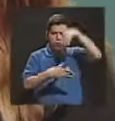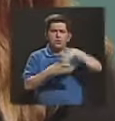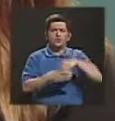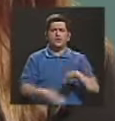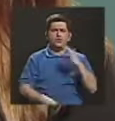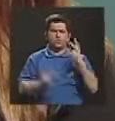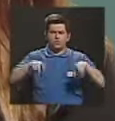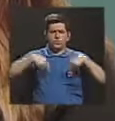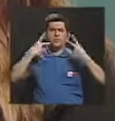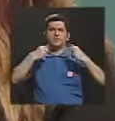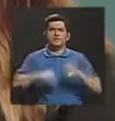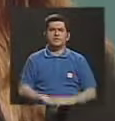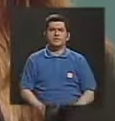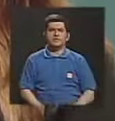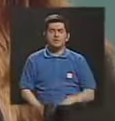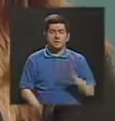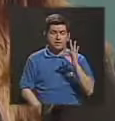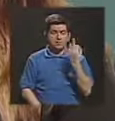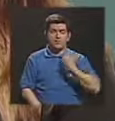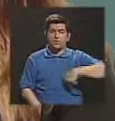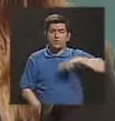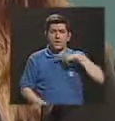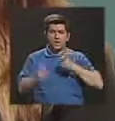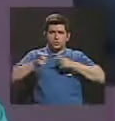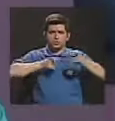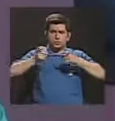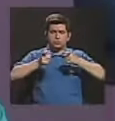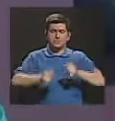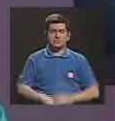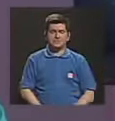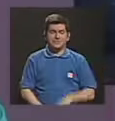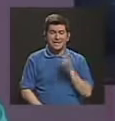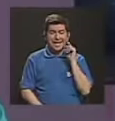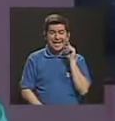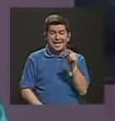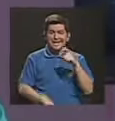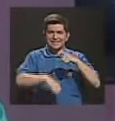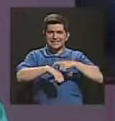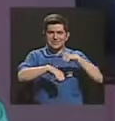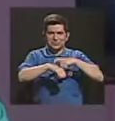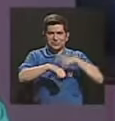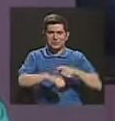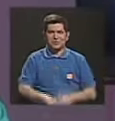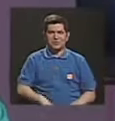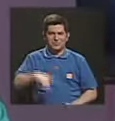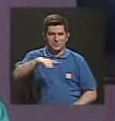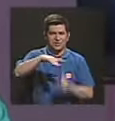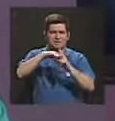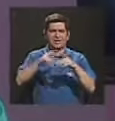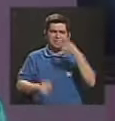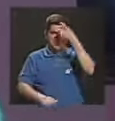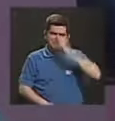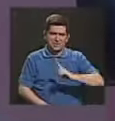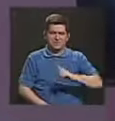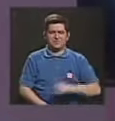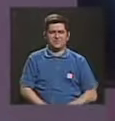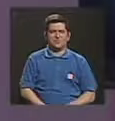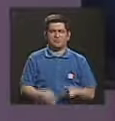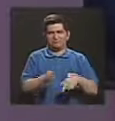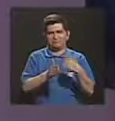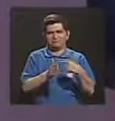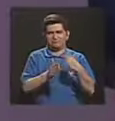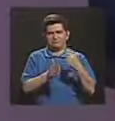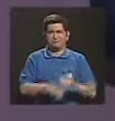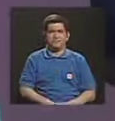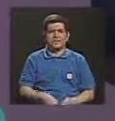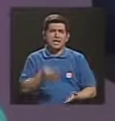nuestro estilo de vida, a la forma en que nosotros nos manejamos, y ahí es donde viene muchas veces estas depresiones. Claro, bueno, y es